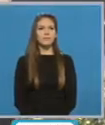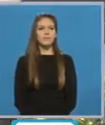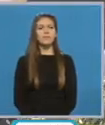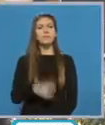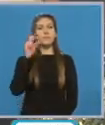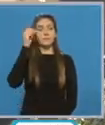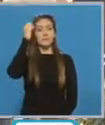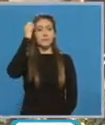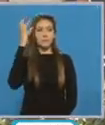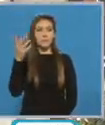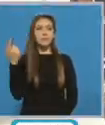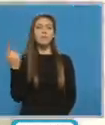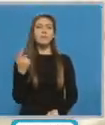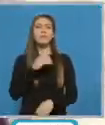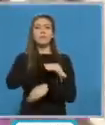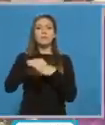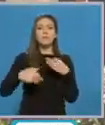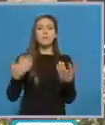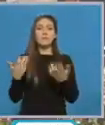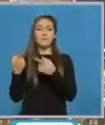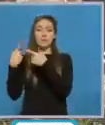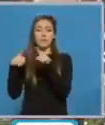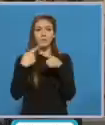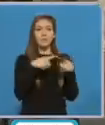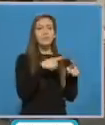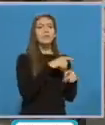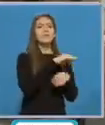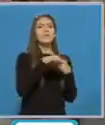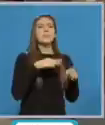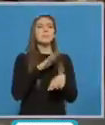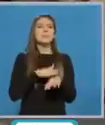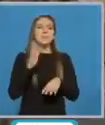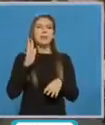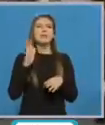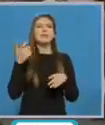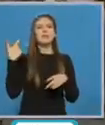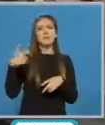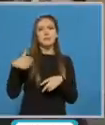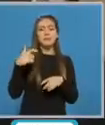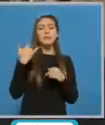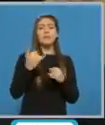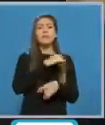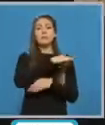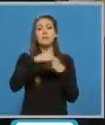No olvides que lo que nos hace diferentes nos hace más ricos y nuestras pequeñas